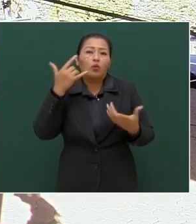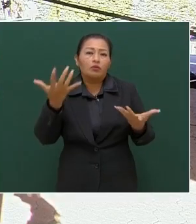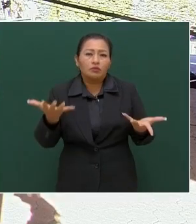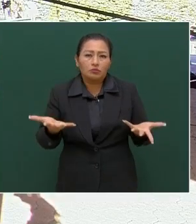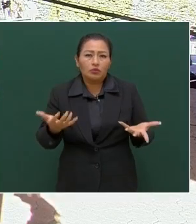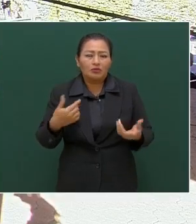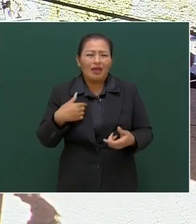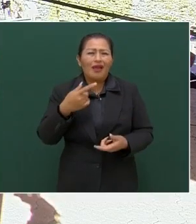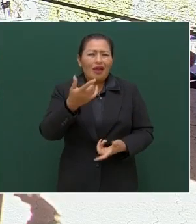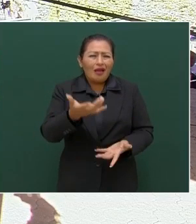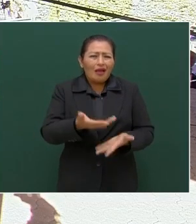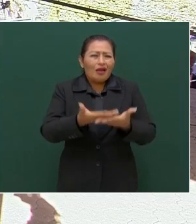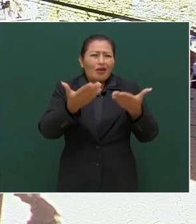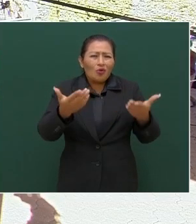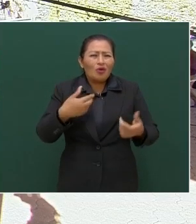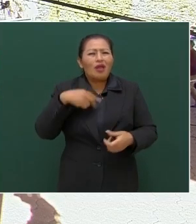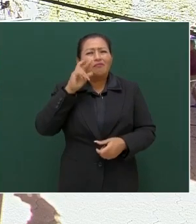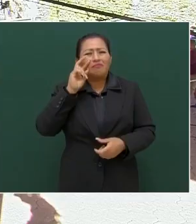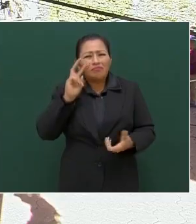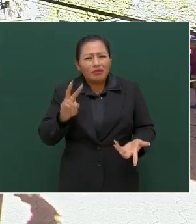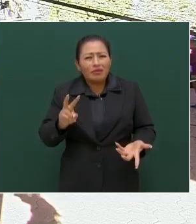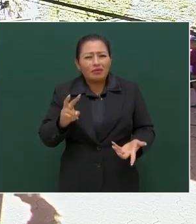Imagínense el nivel